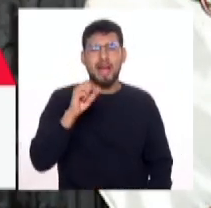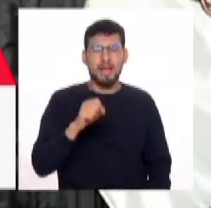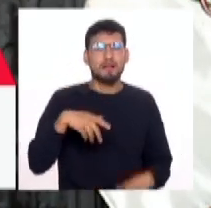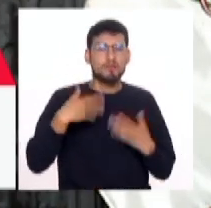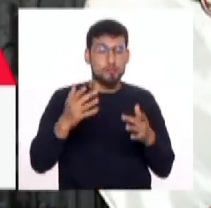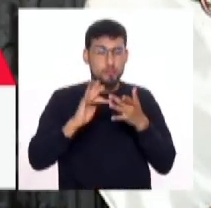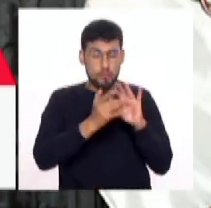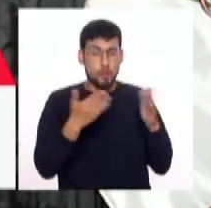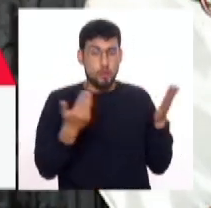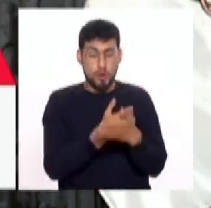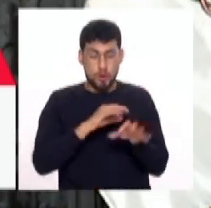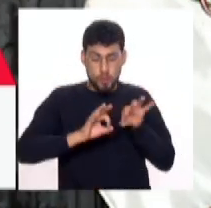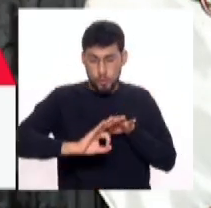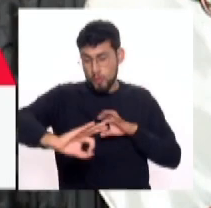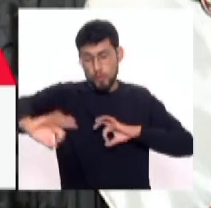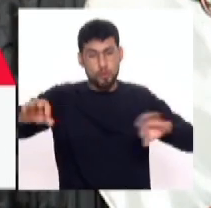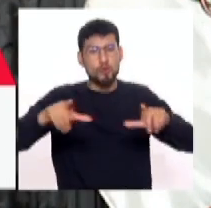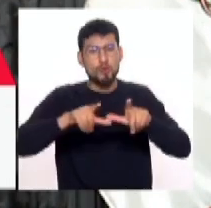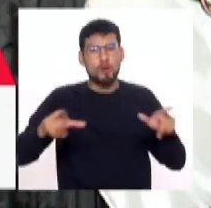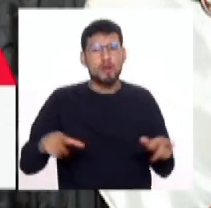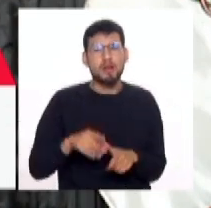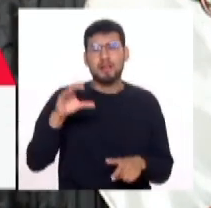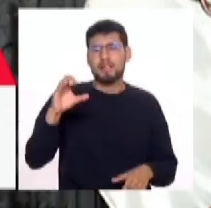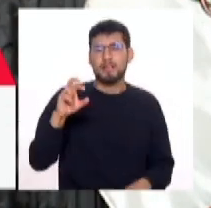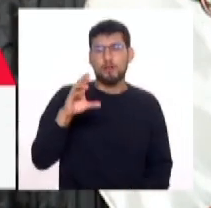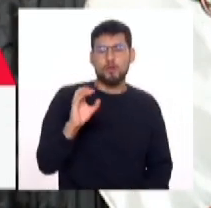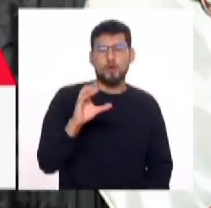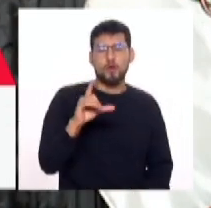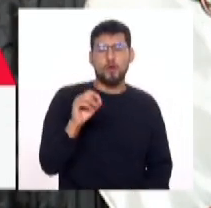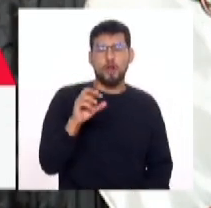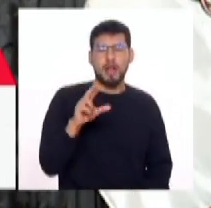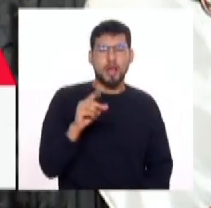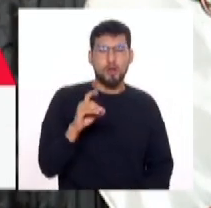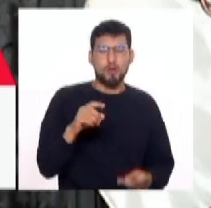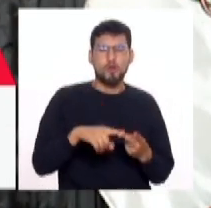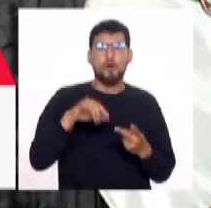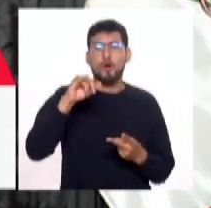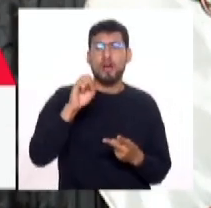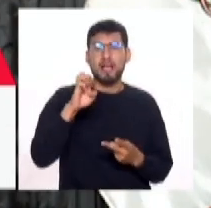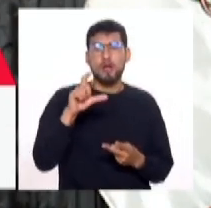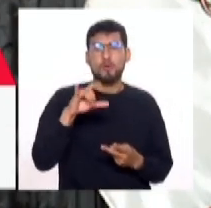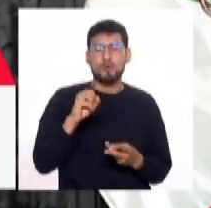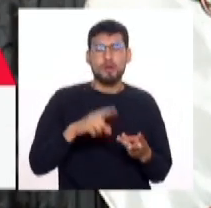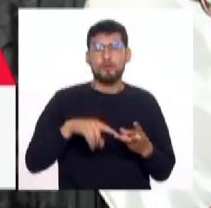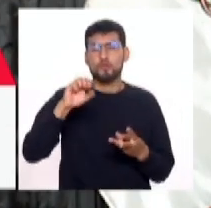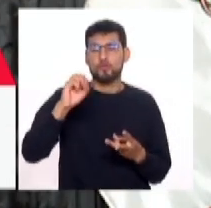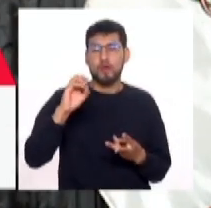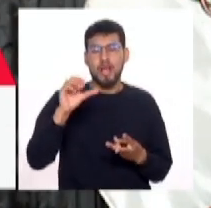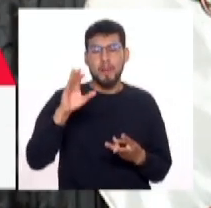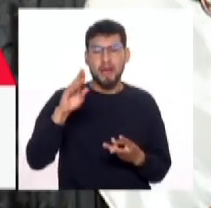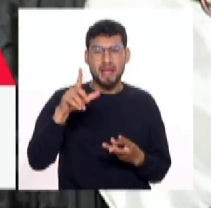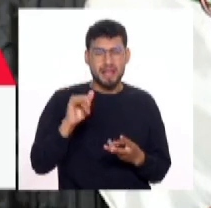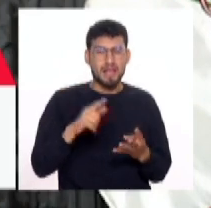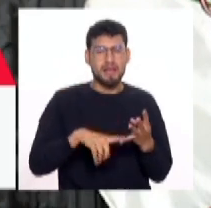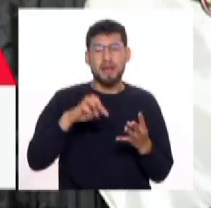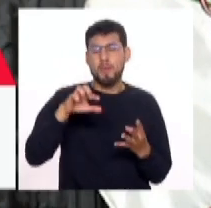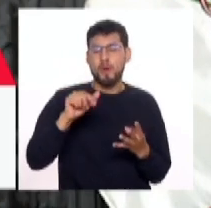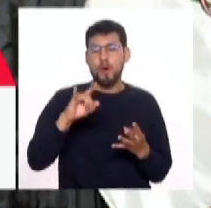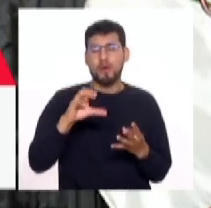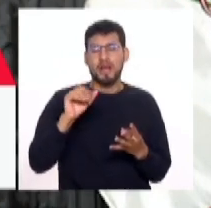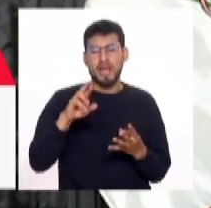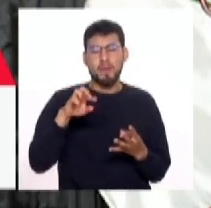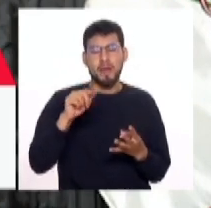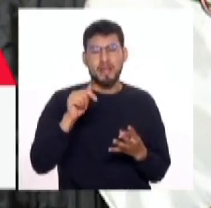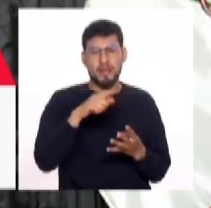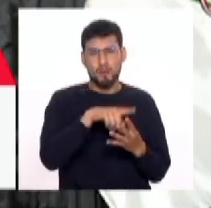de redes nuevas en los distritos de Cerro Colorado, José Luis Bustamante y Rivero, Socabaya y Paucarpata en